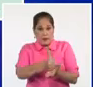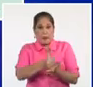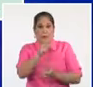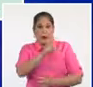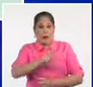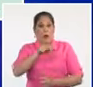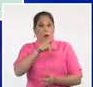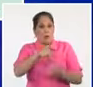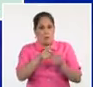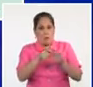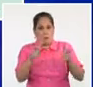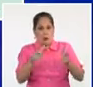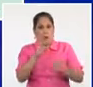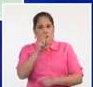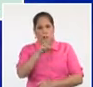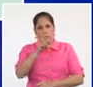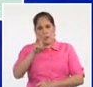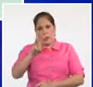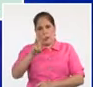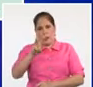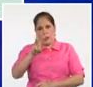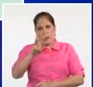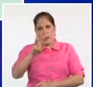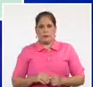Camagüey, 239,